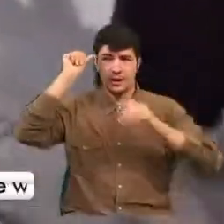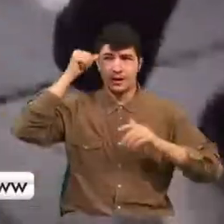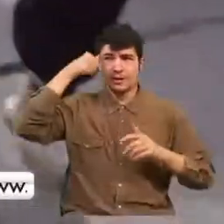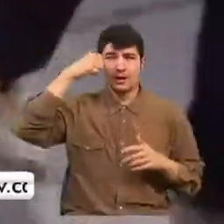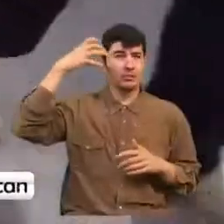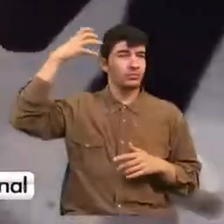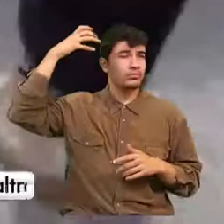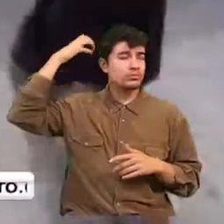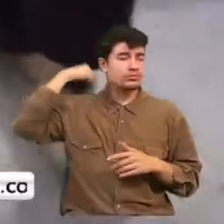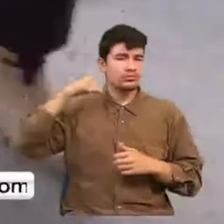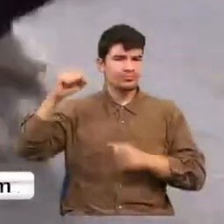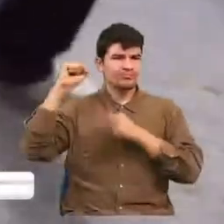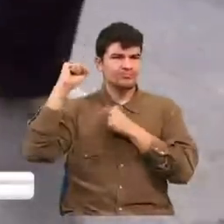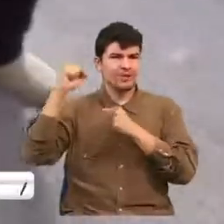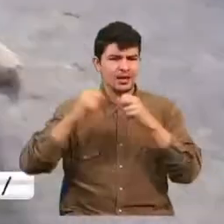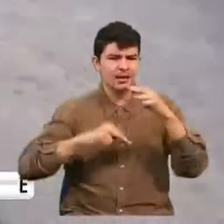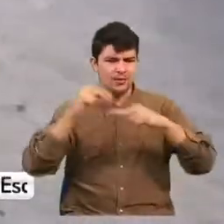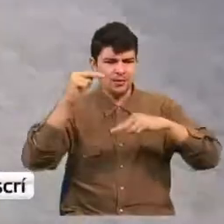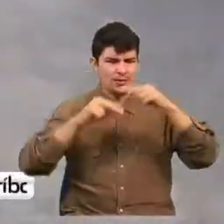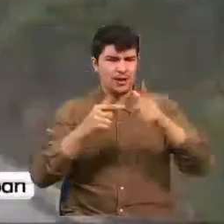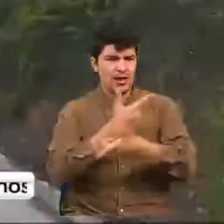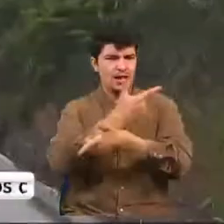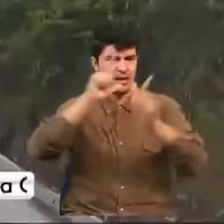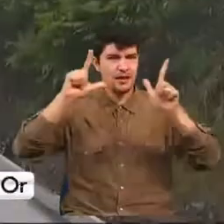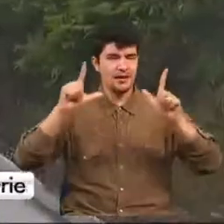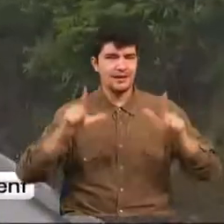de héroes y constructores de libertad.